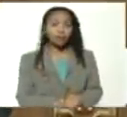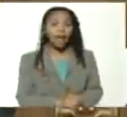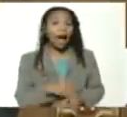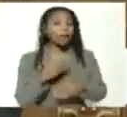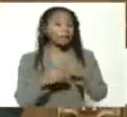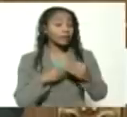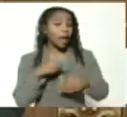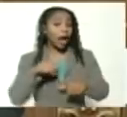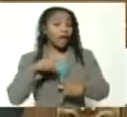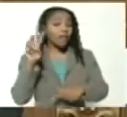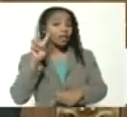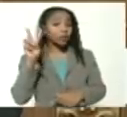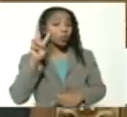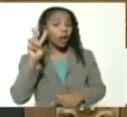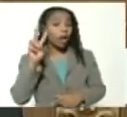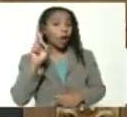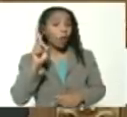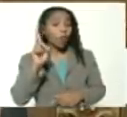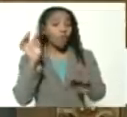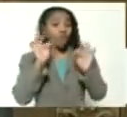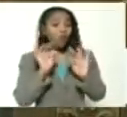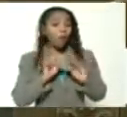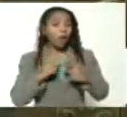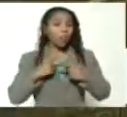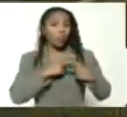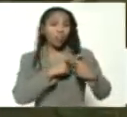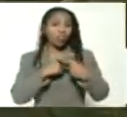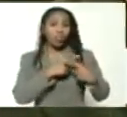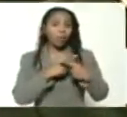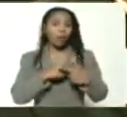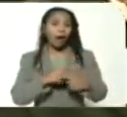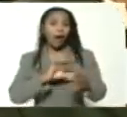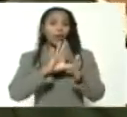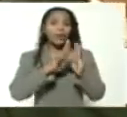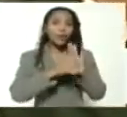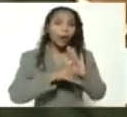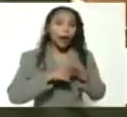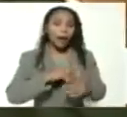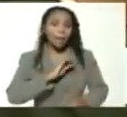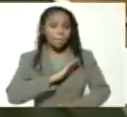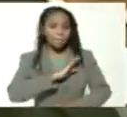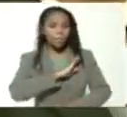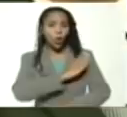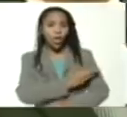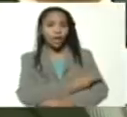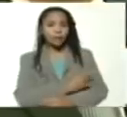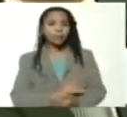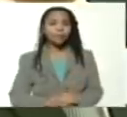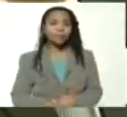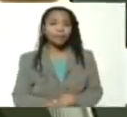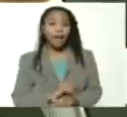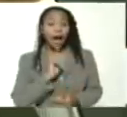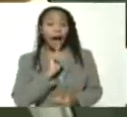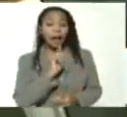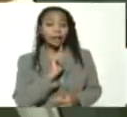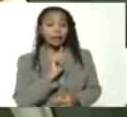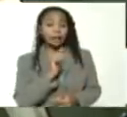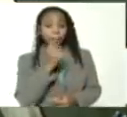ocasionar en Venezuela un clima de guerra para asaltar el poder. Esta tristemente